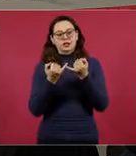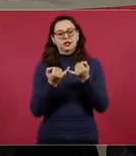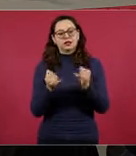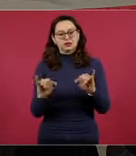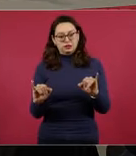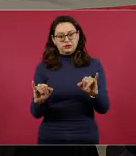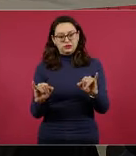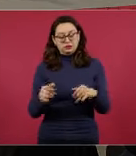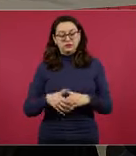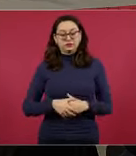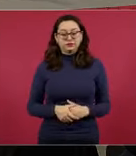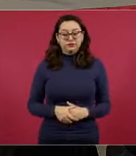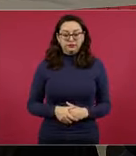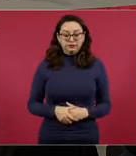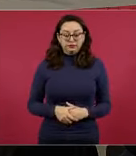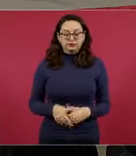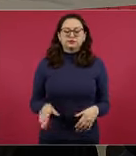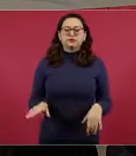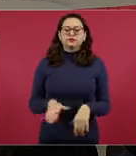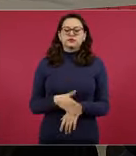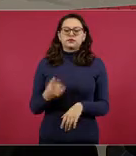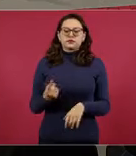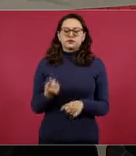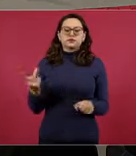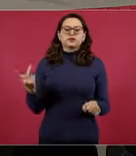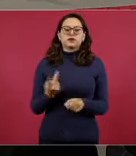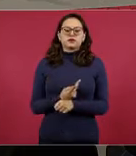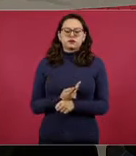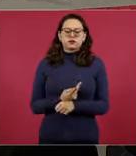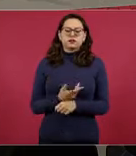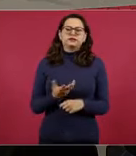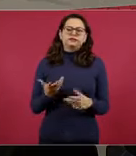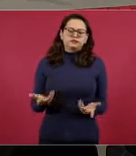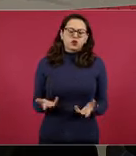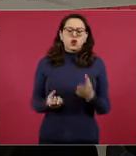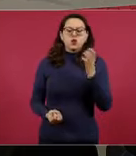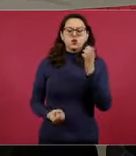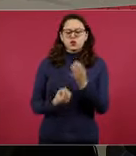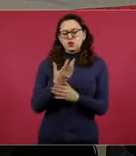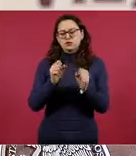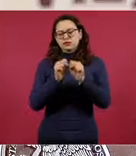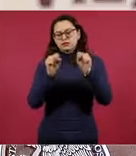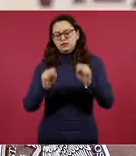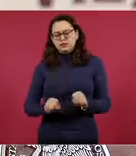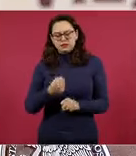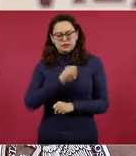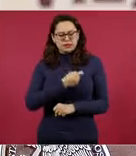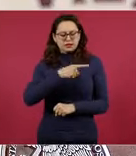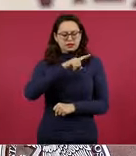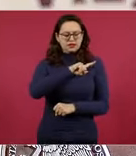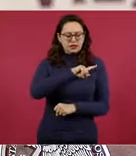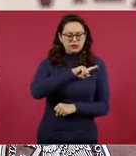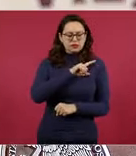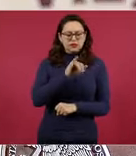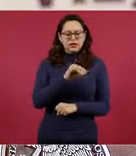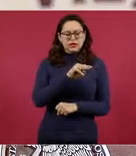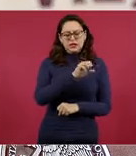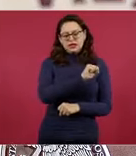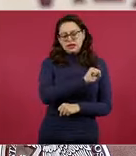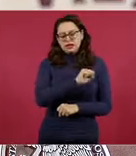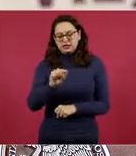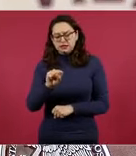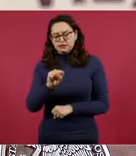a pesar de ya estar en el IMSS Bienestar con los, todavía no los 23, pero sí los que